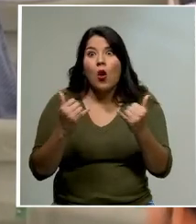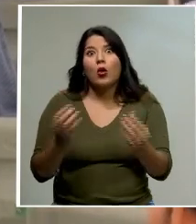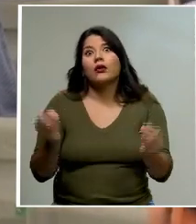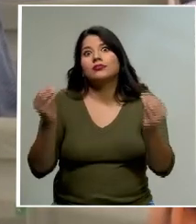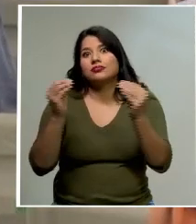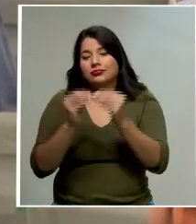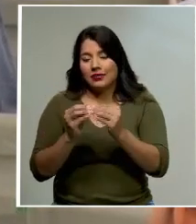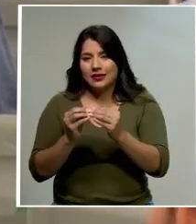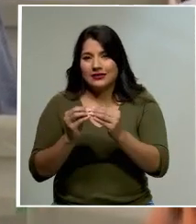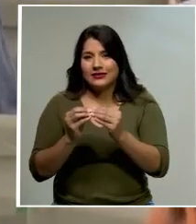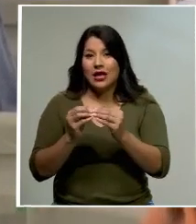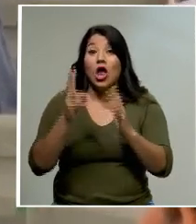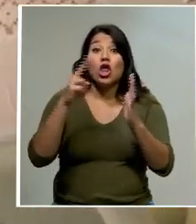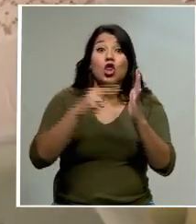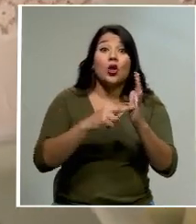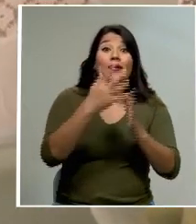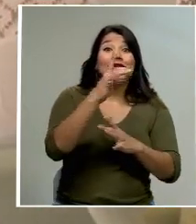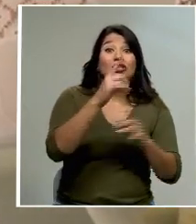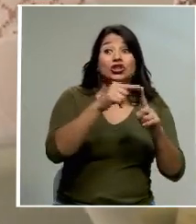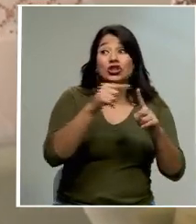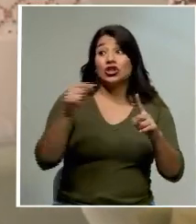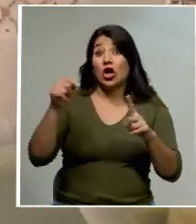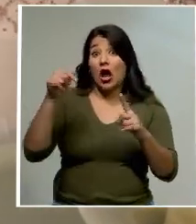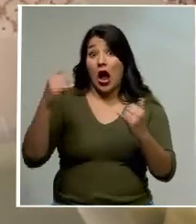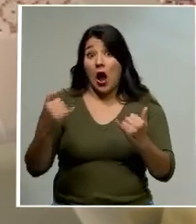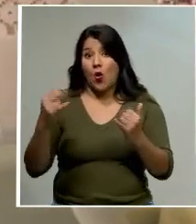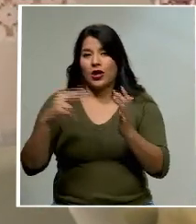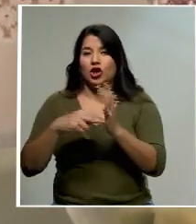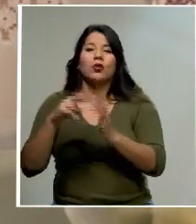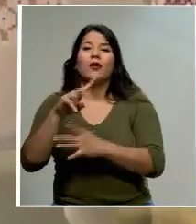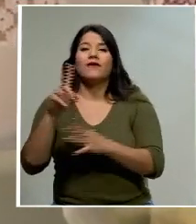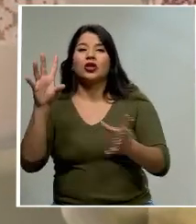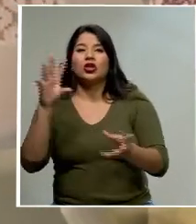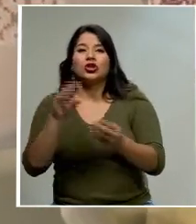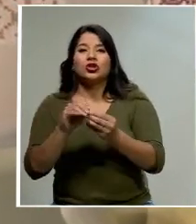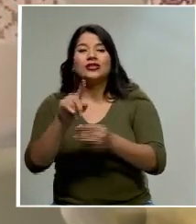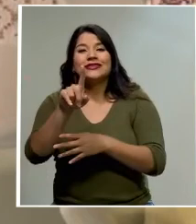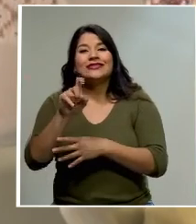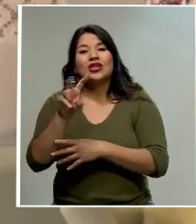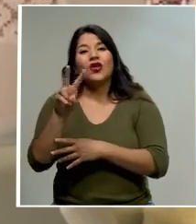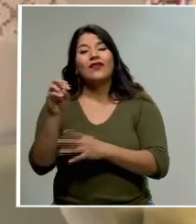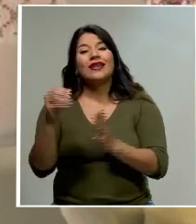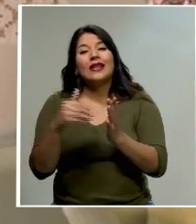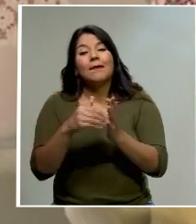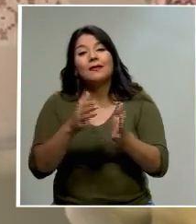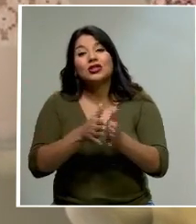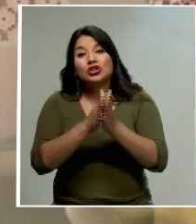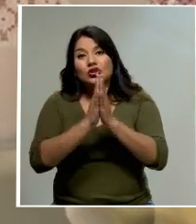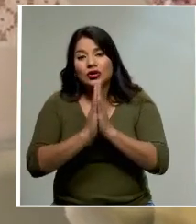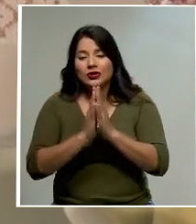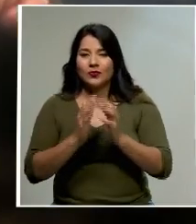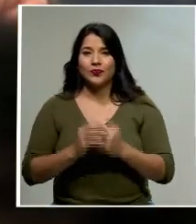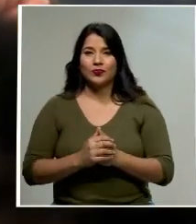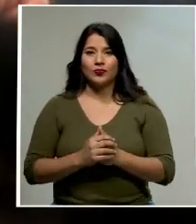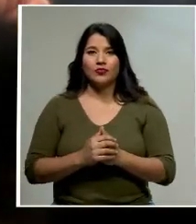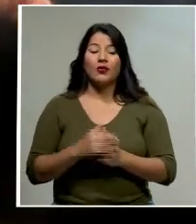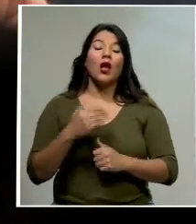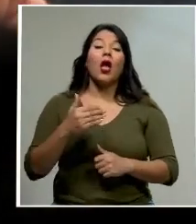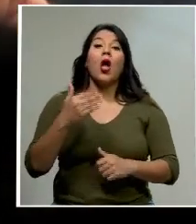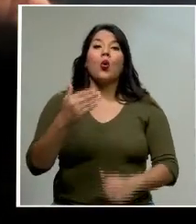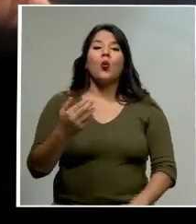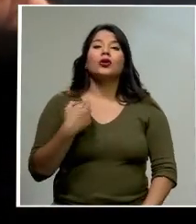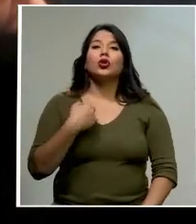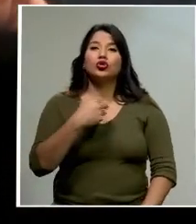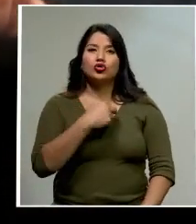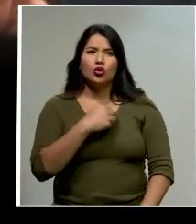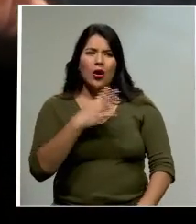vecino. Entre el 2018 y este año se contabilizan 120,000 solicitudes. Cuando hablamos de las cifras registradas a